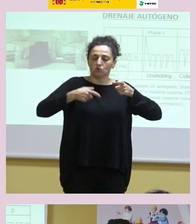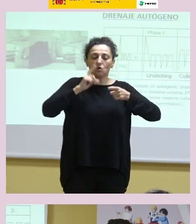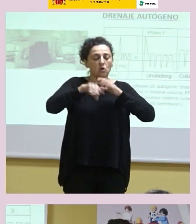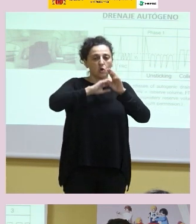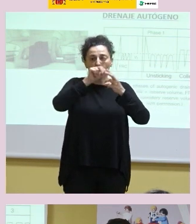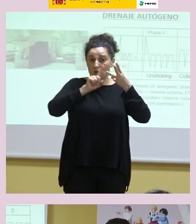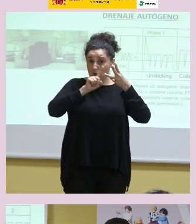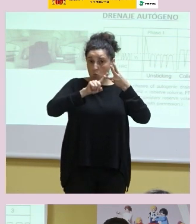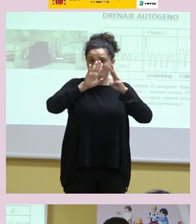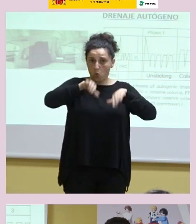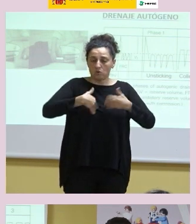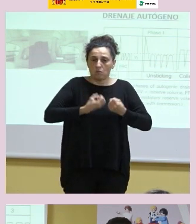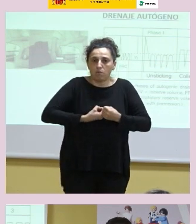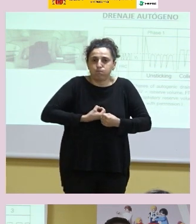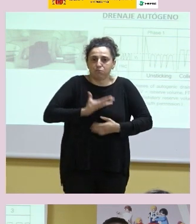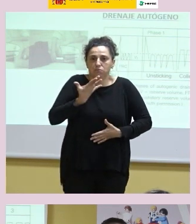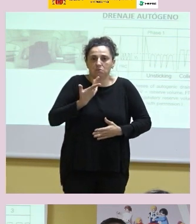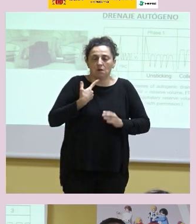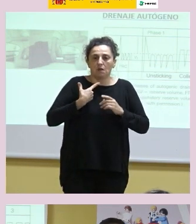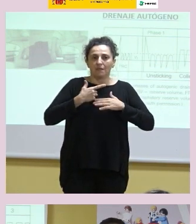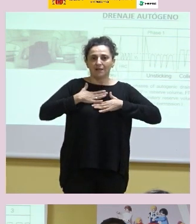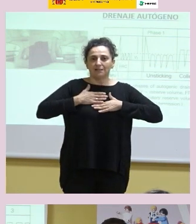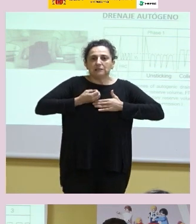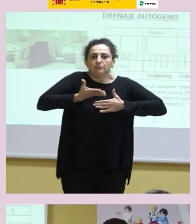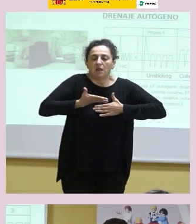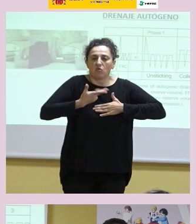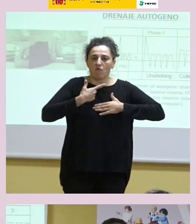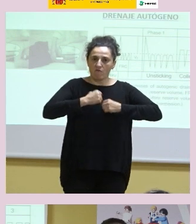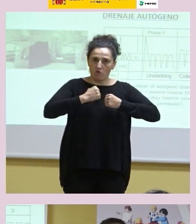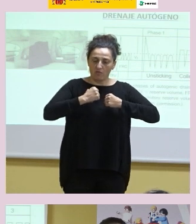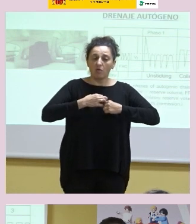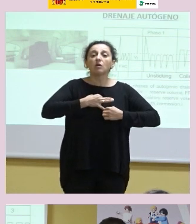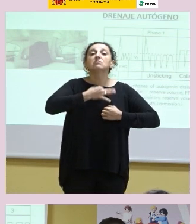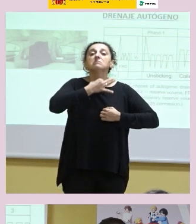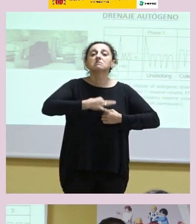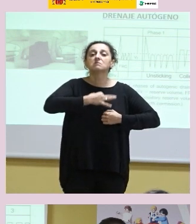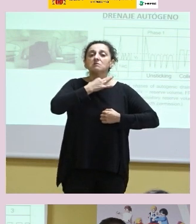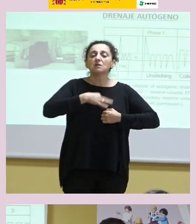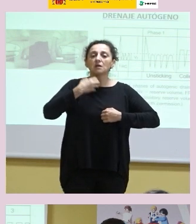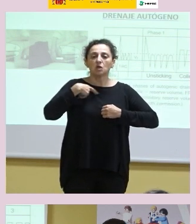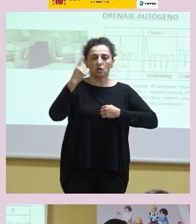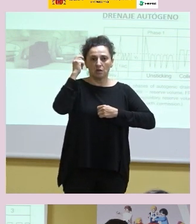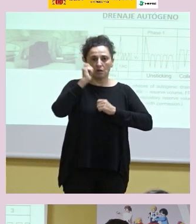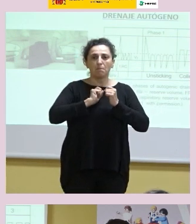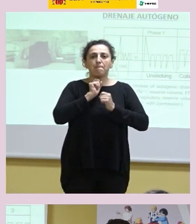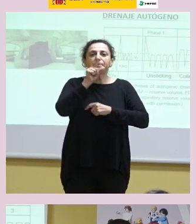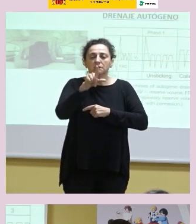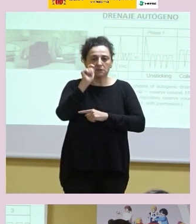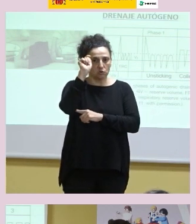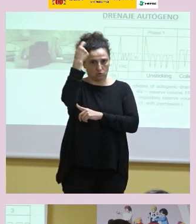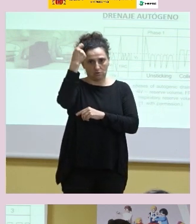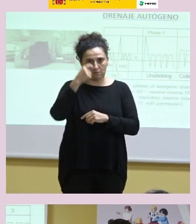evacuarlas con técnicas más de expiración forzada cuando ya están en tráquea, conseguir expectorarlas.